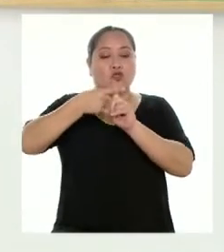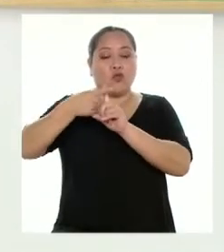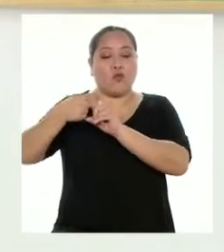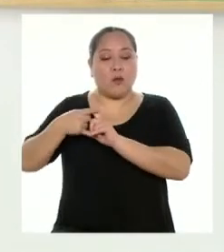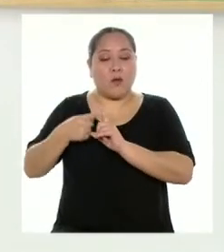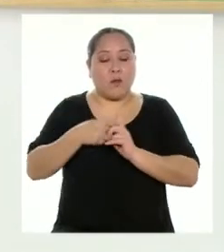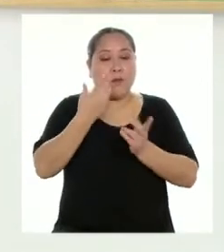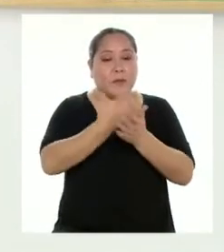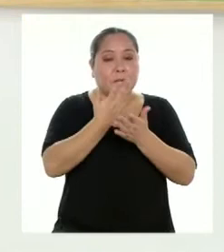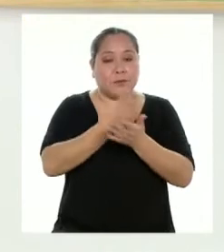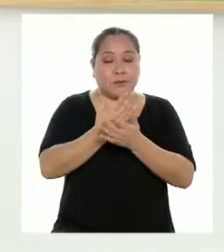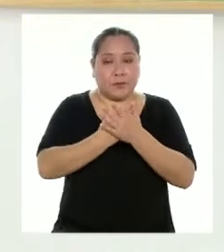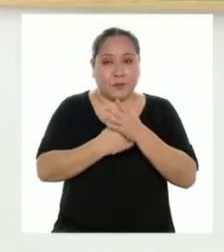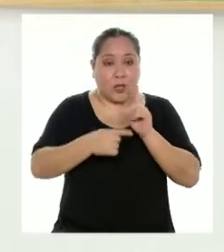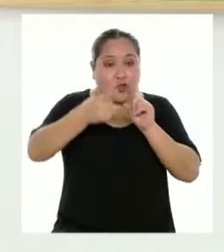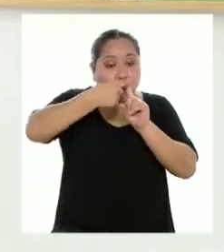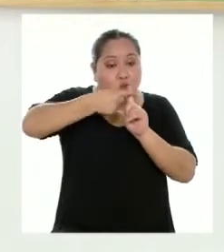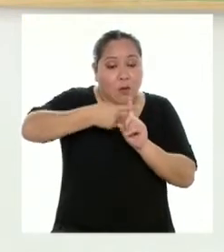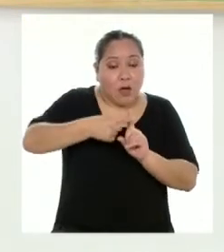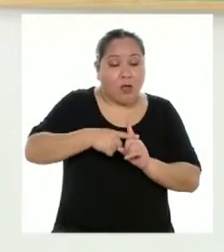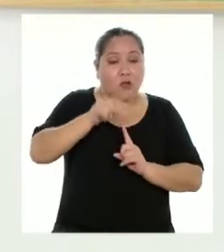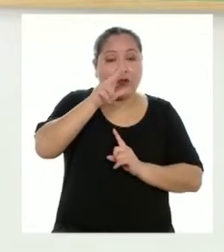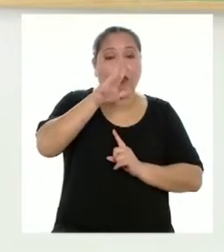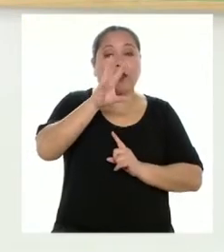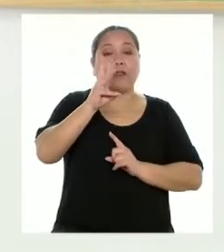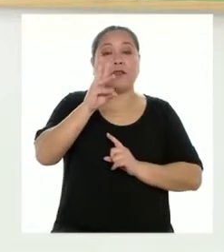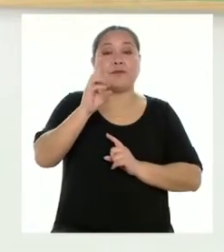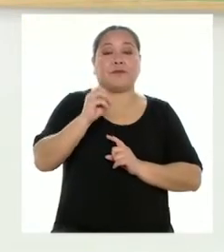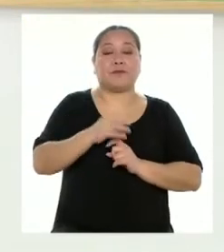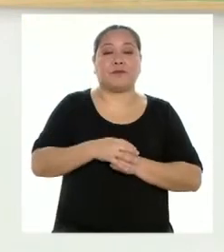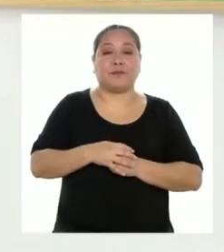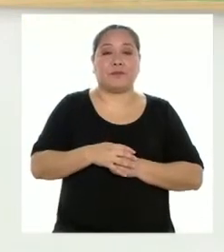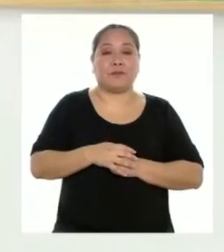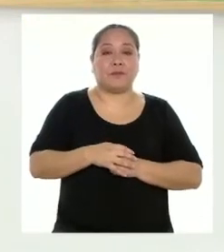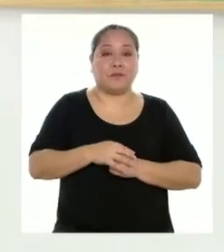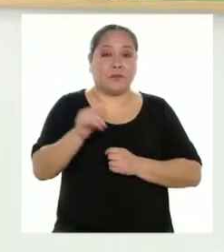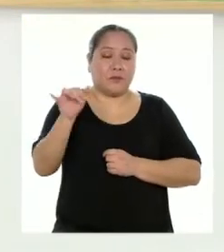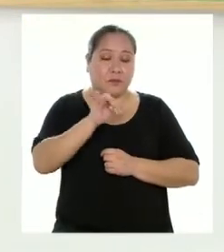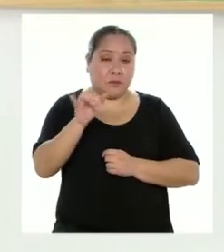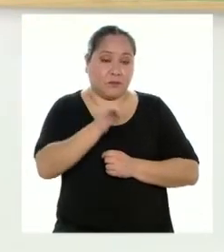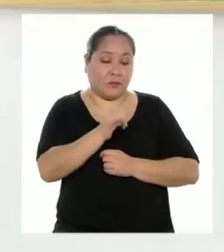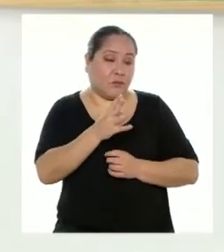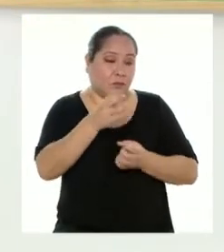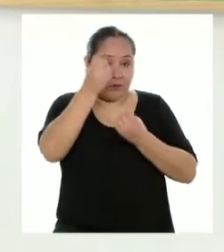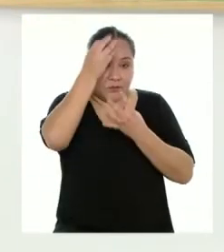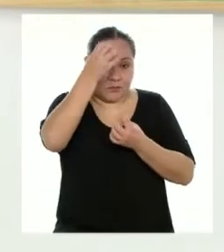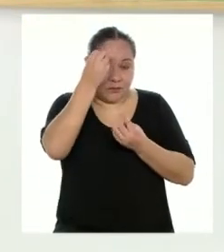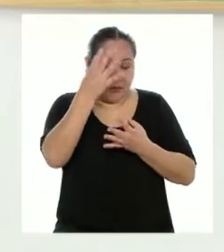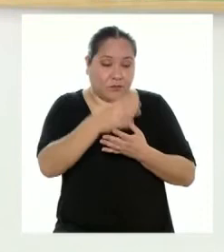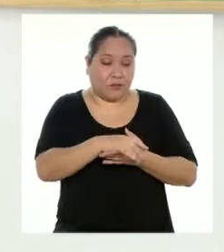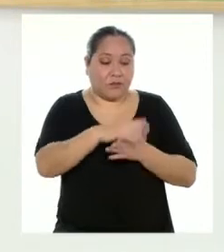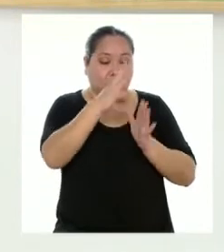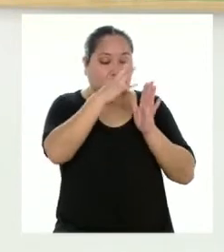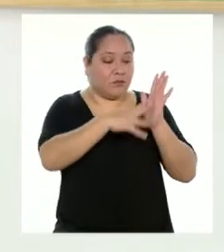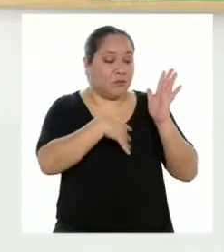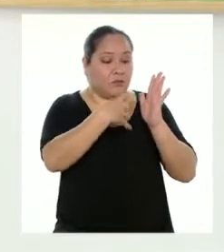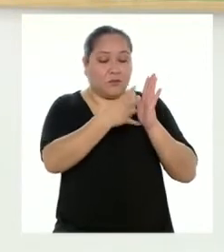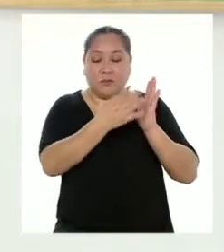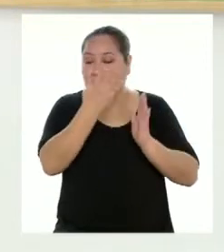para verificar si como resultado da 360. Hagamos lo mismo con los datos de la tabla de frecuencias de